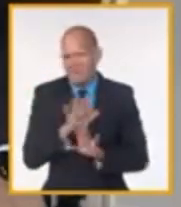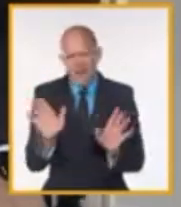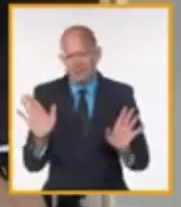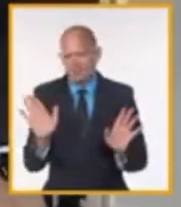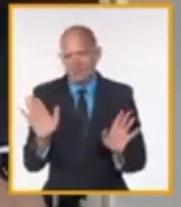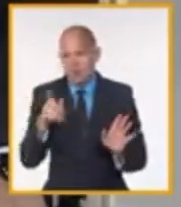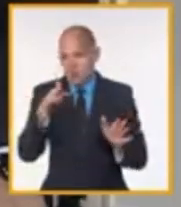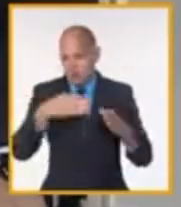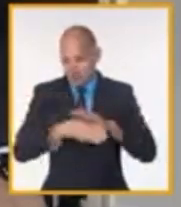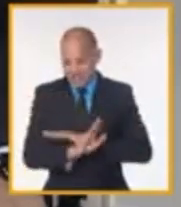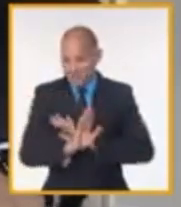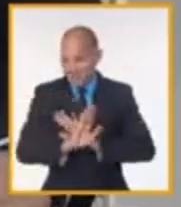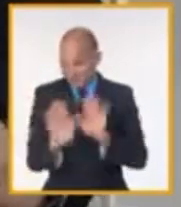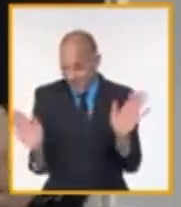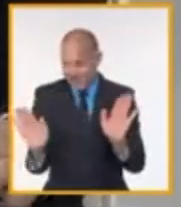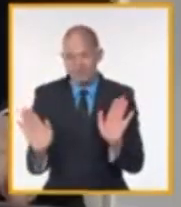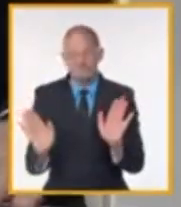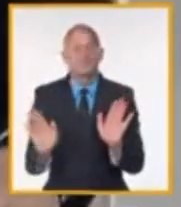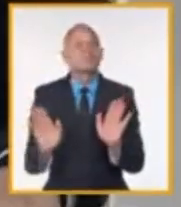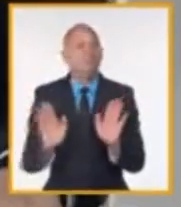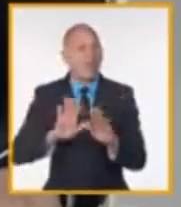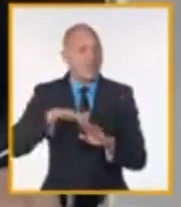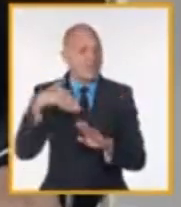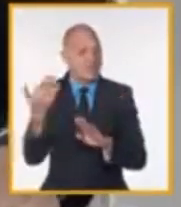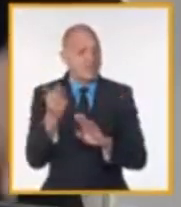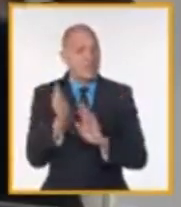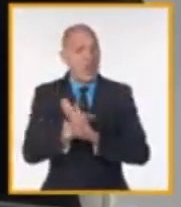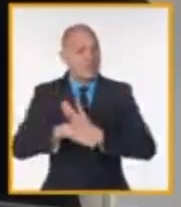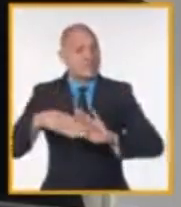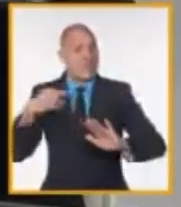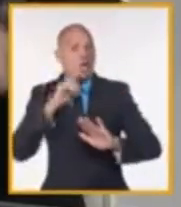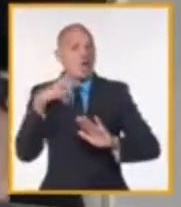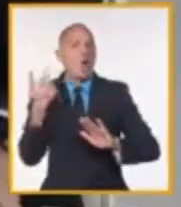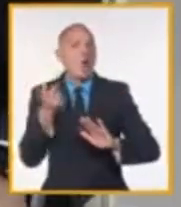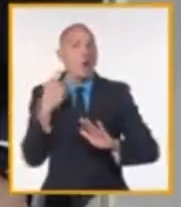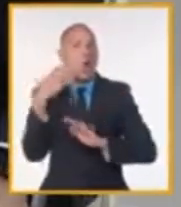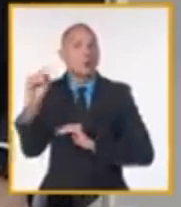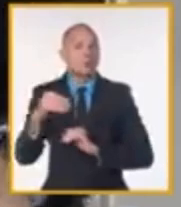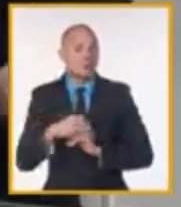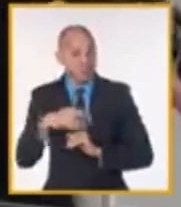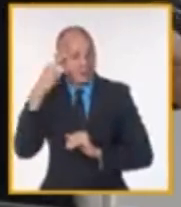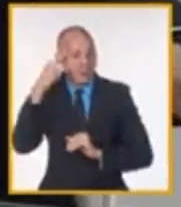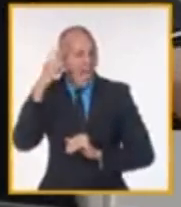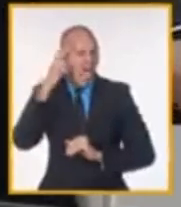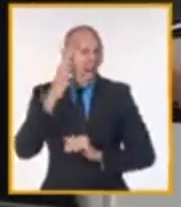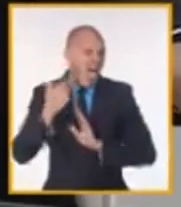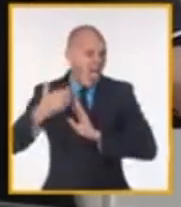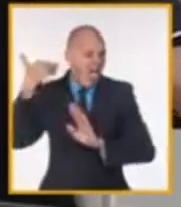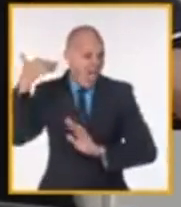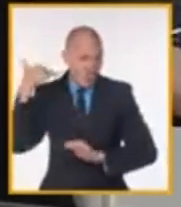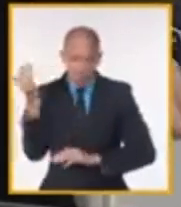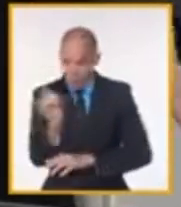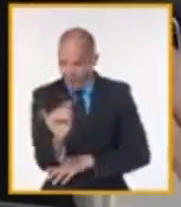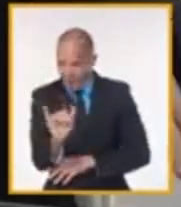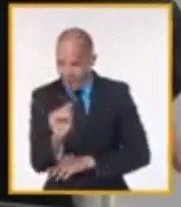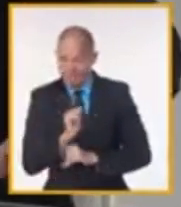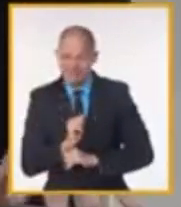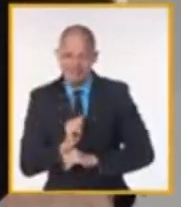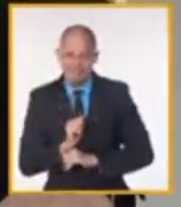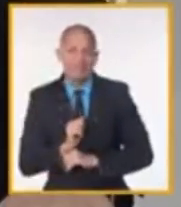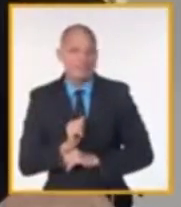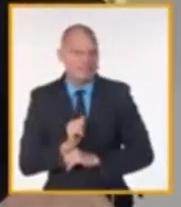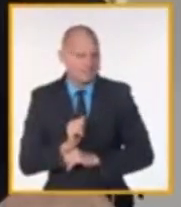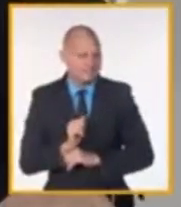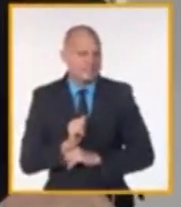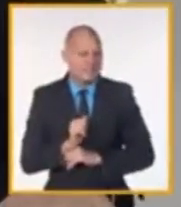estás adentro Cómo salir de allí estoy pensando que a los 12 precisamente portaba un